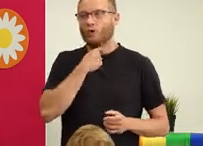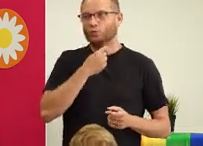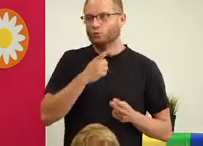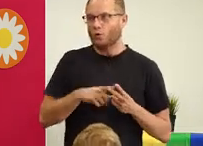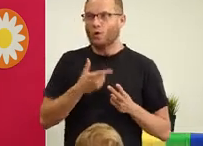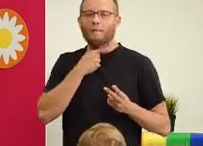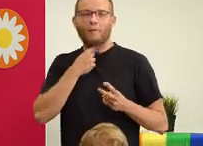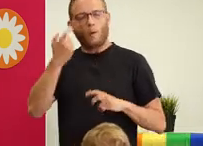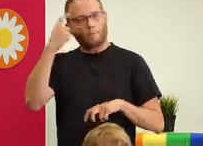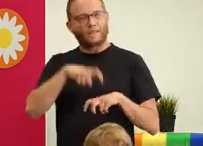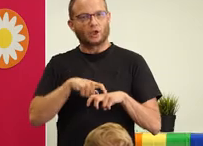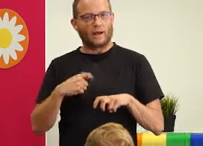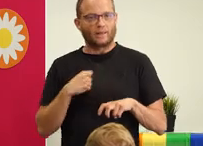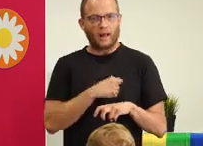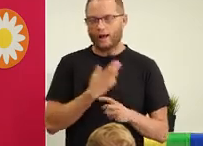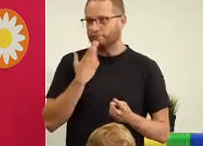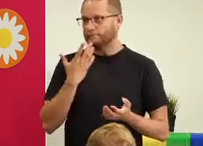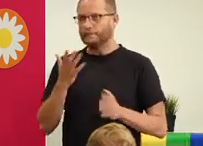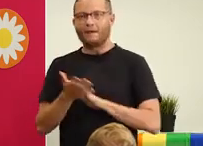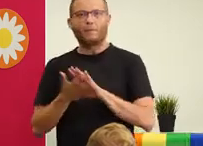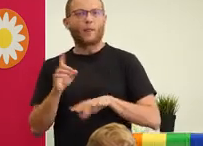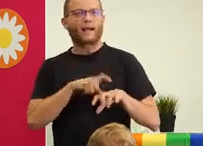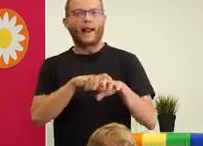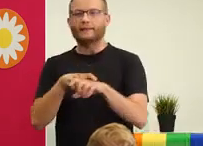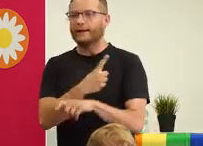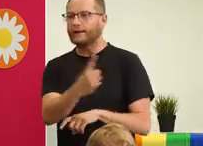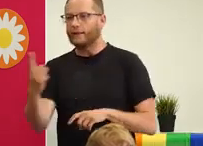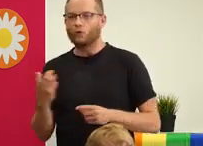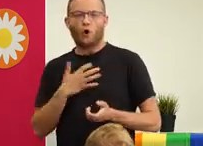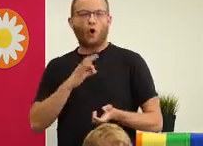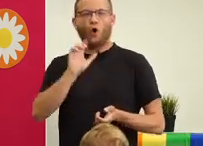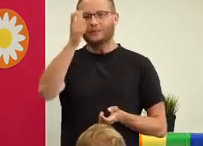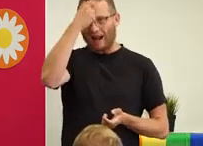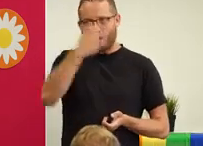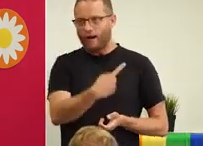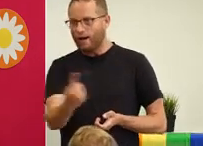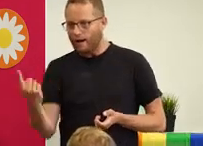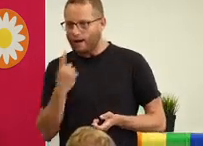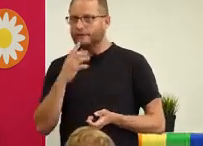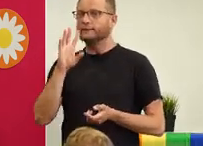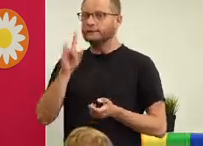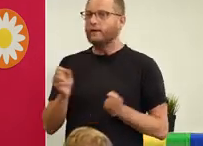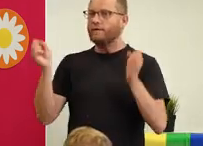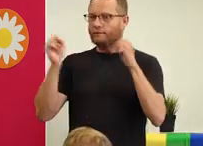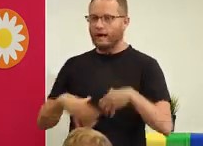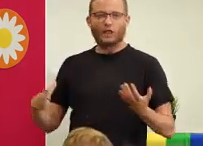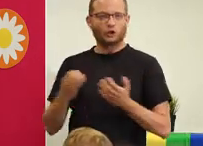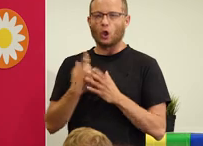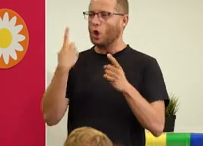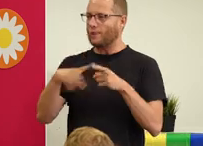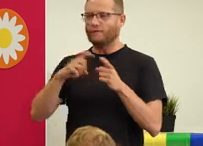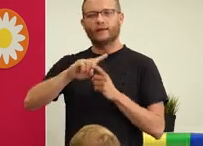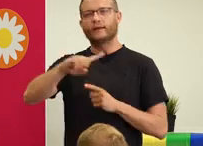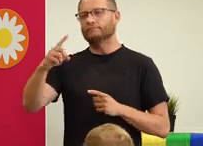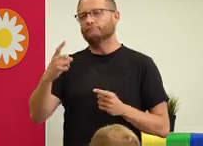de personalidades, cuando hablamos de carácter, ¿no? O de traumas, ¿no? Aquí sí, vale, somos tan diferentes y